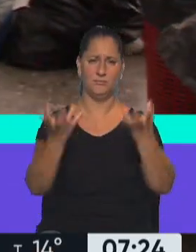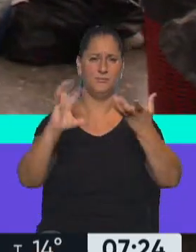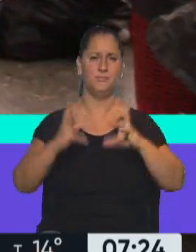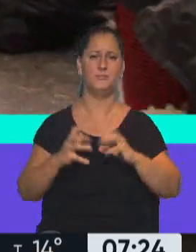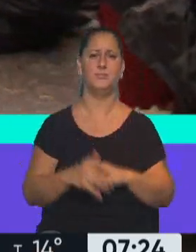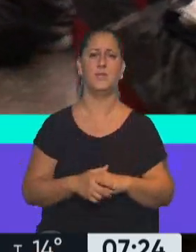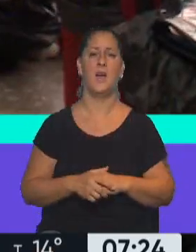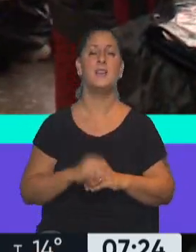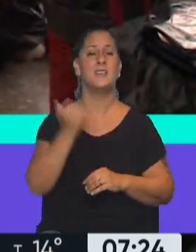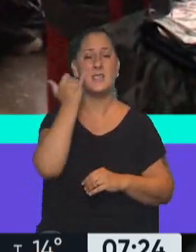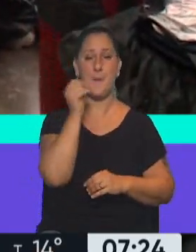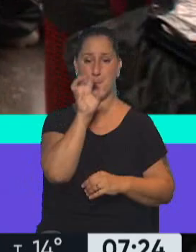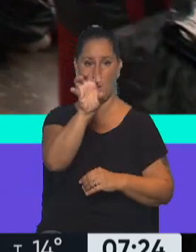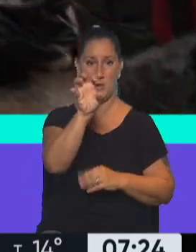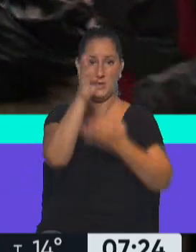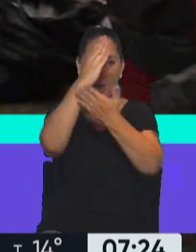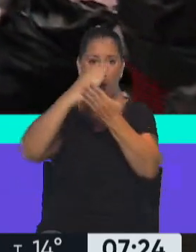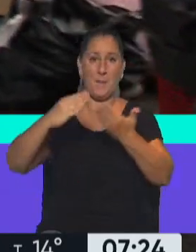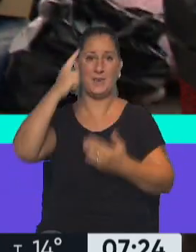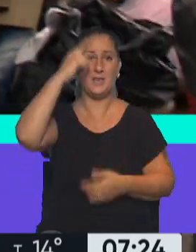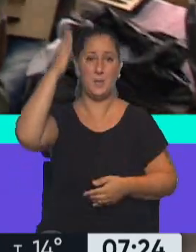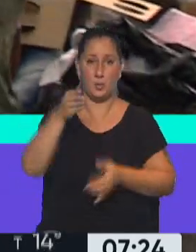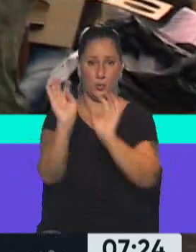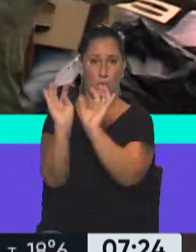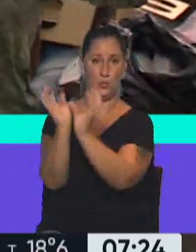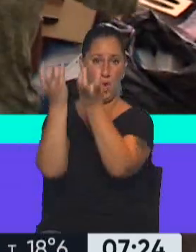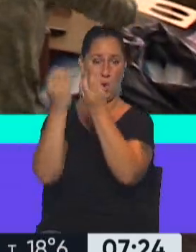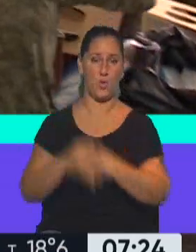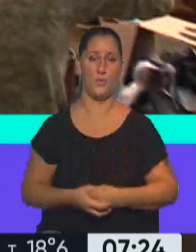Ya es el 10% de la provincia que está prendida a fuego.